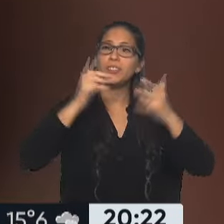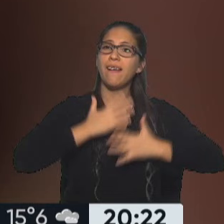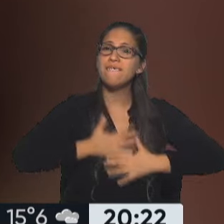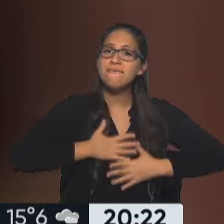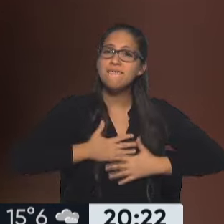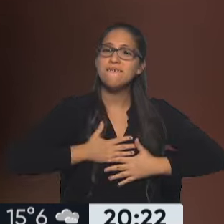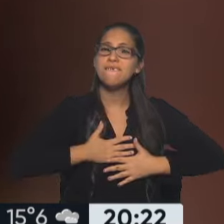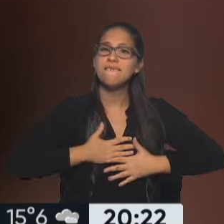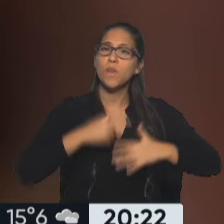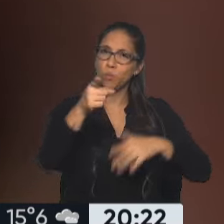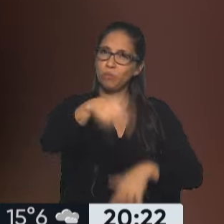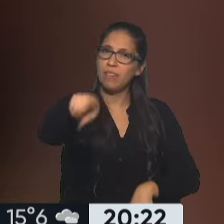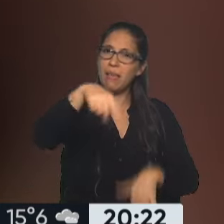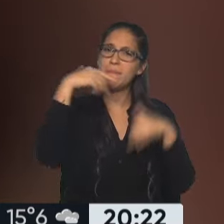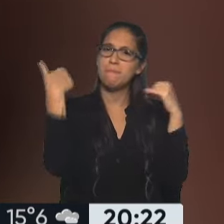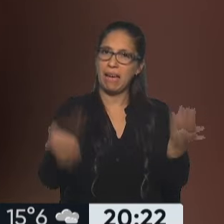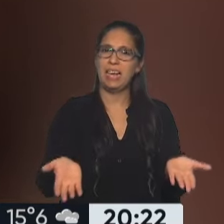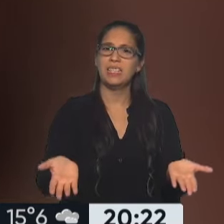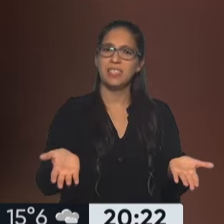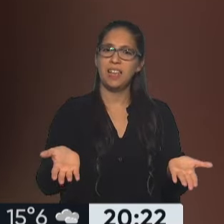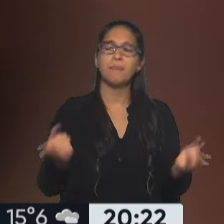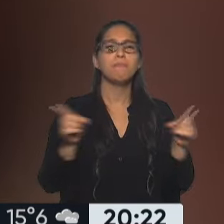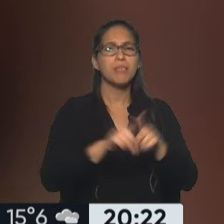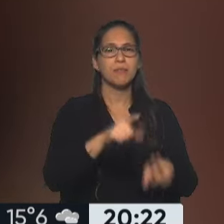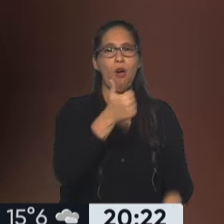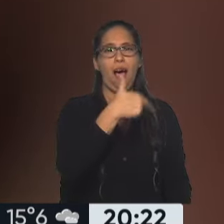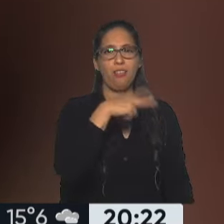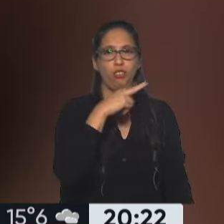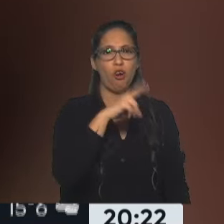como ustedes se merecen y como Antonio se merece.